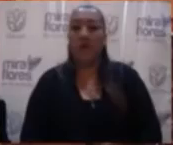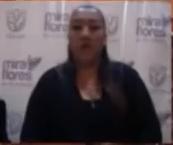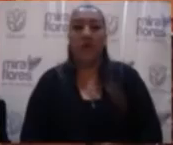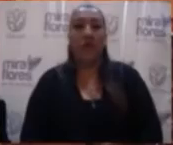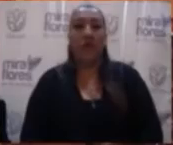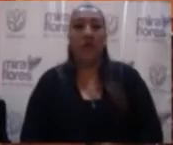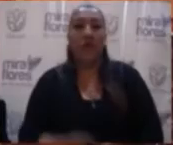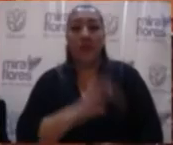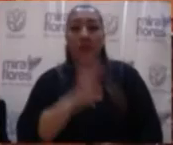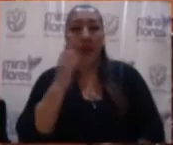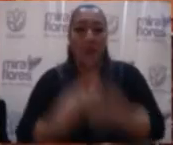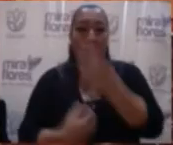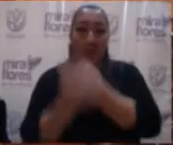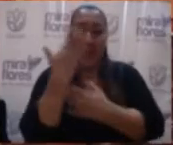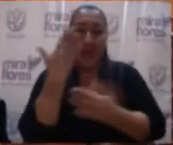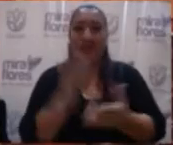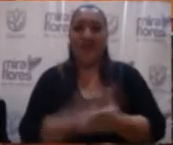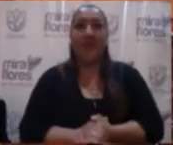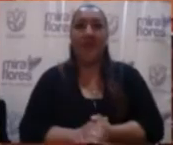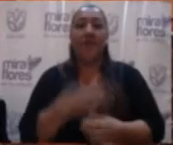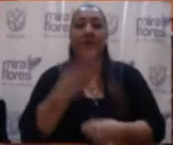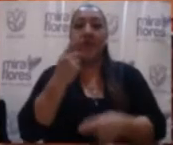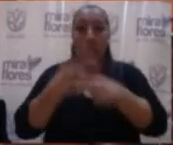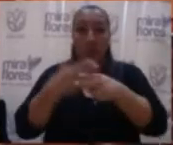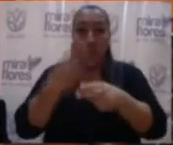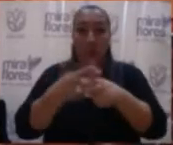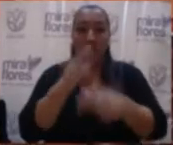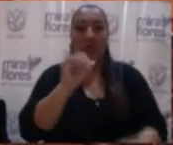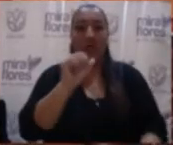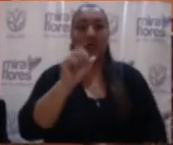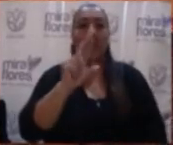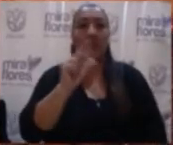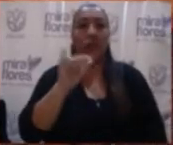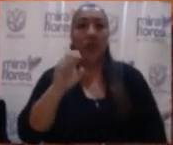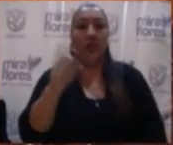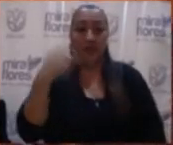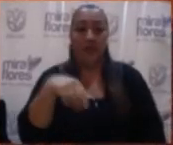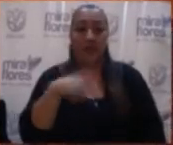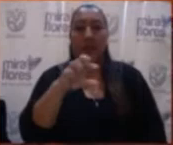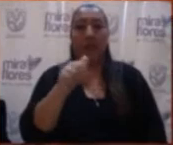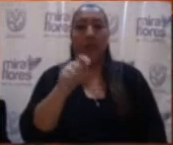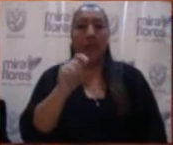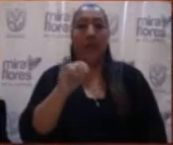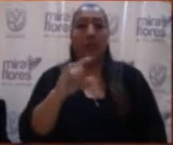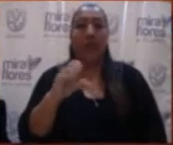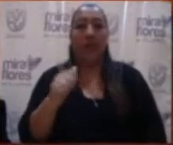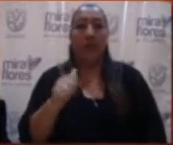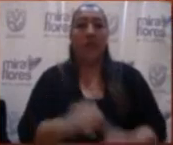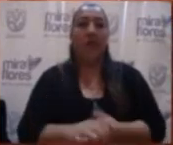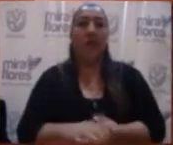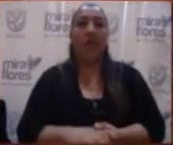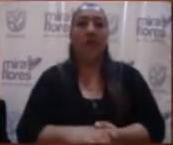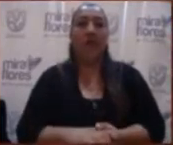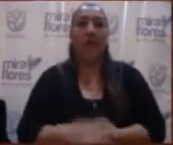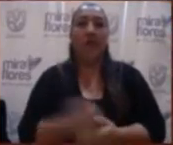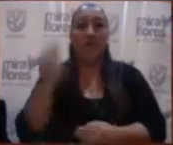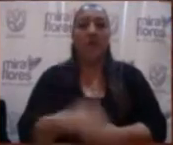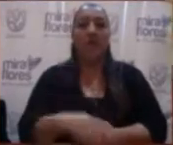del caso. Israel Orlando Acuña Huoncoquis. Patricia María del Río Jiménez de